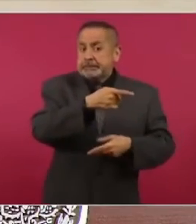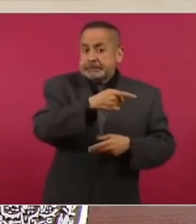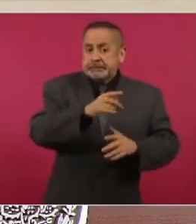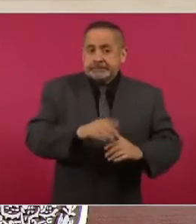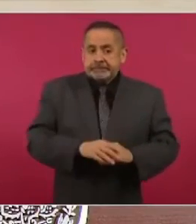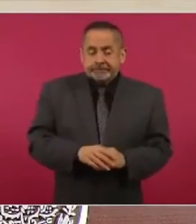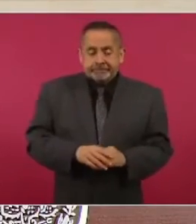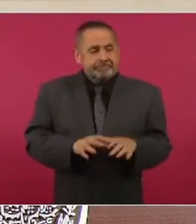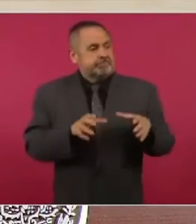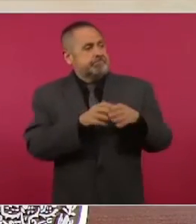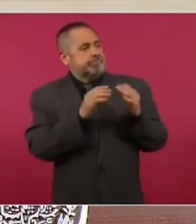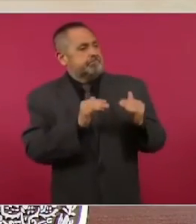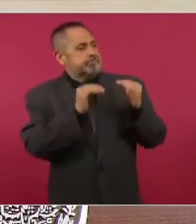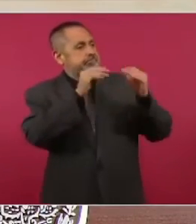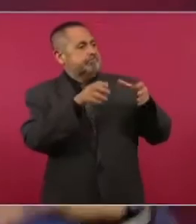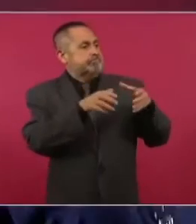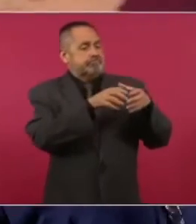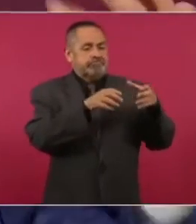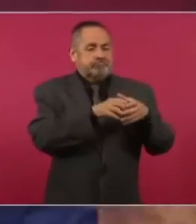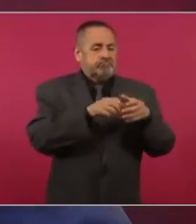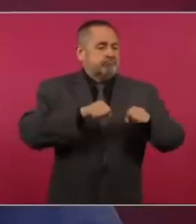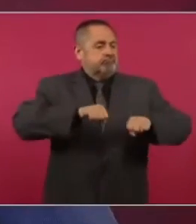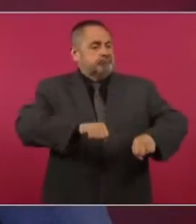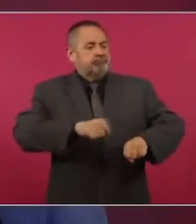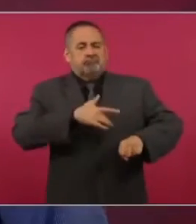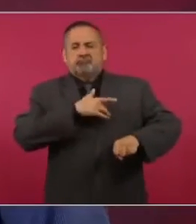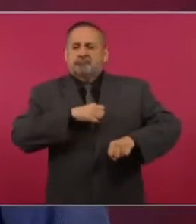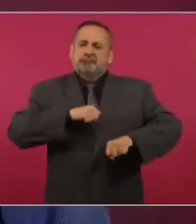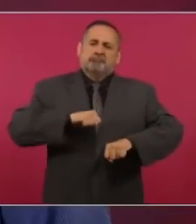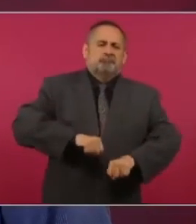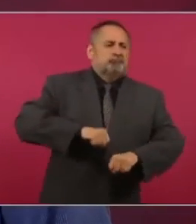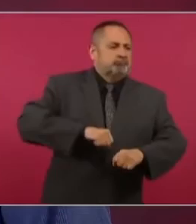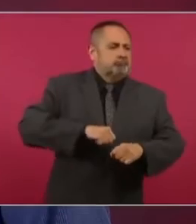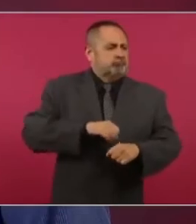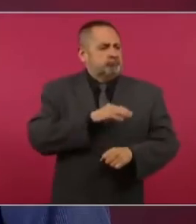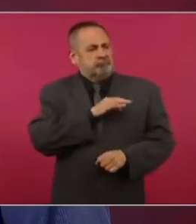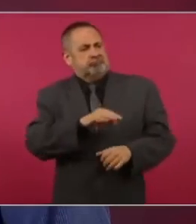en la élite, sintiéndose todopoderosos